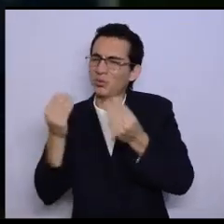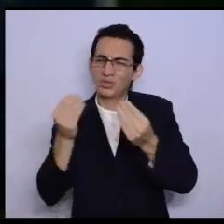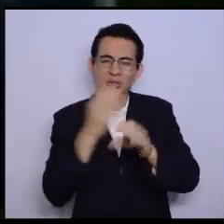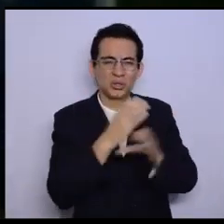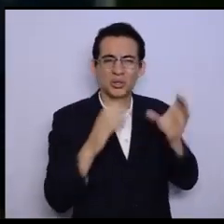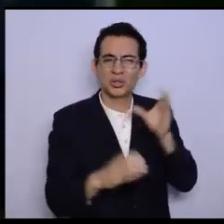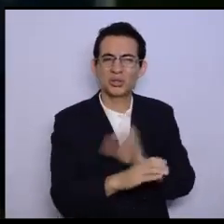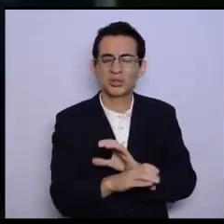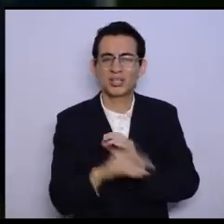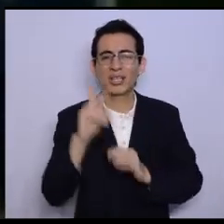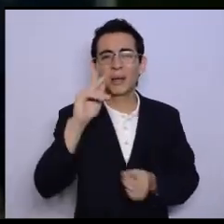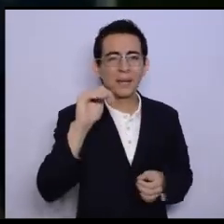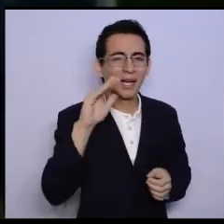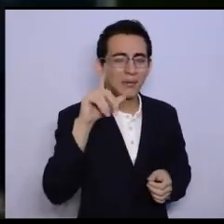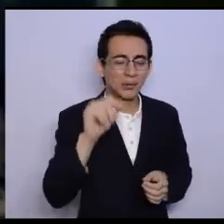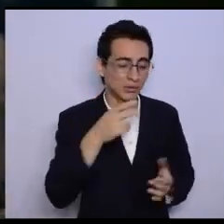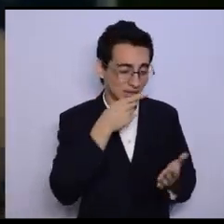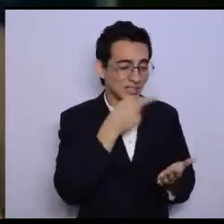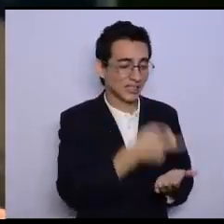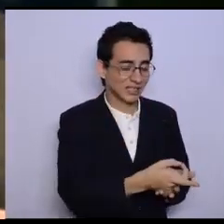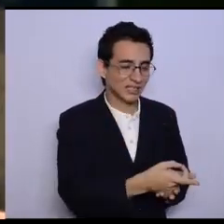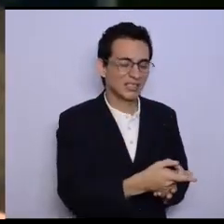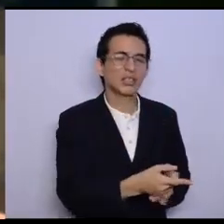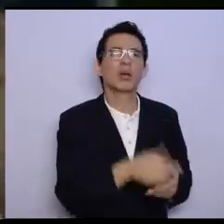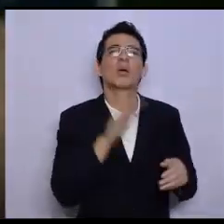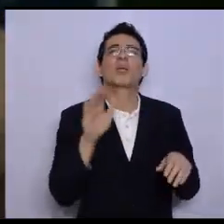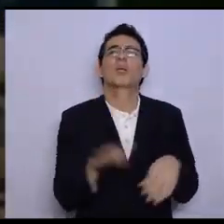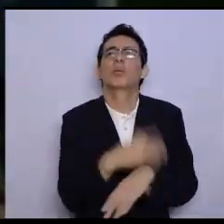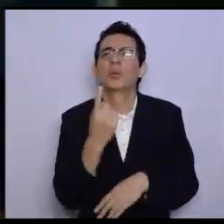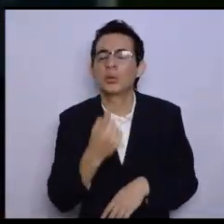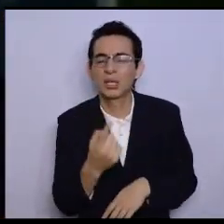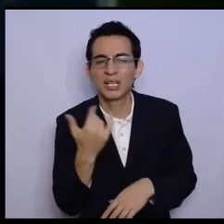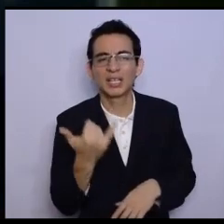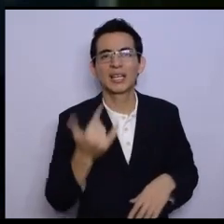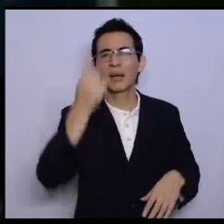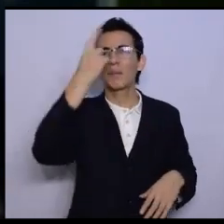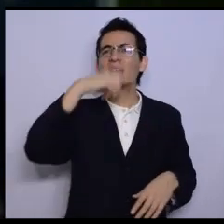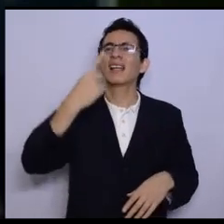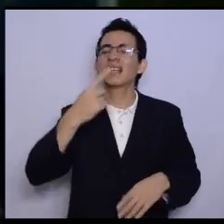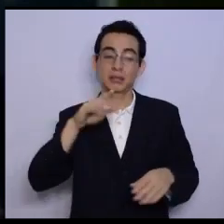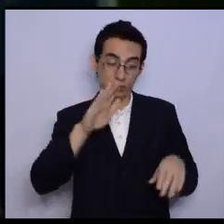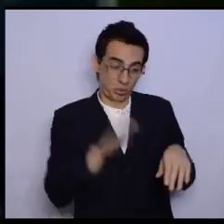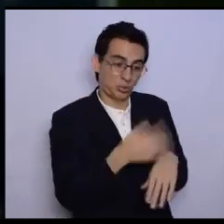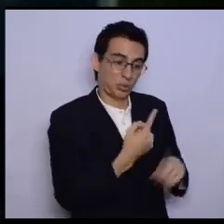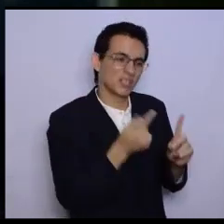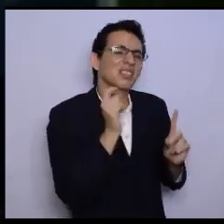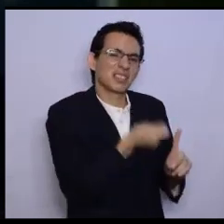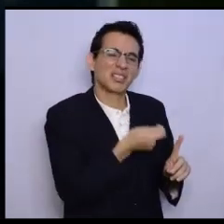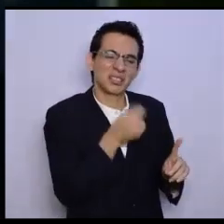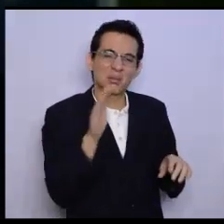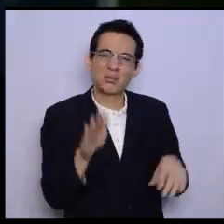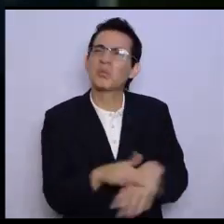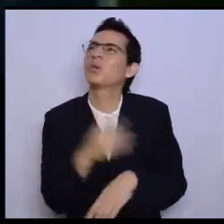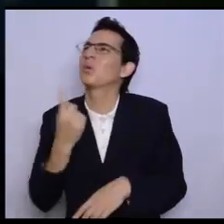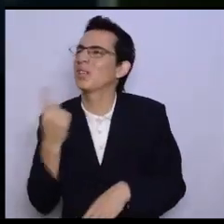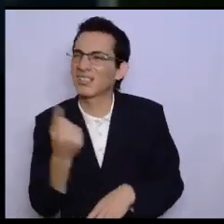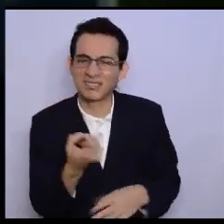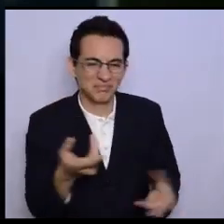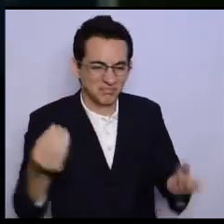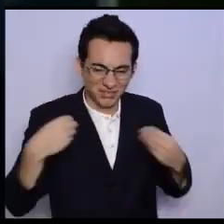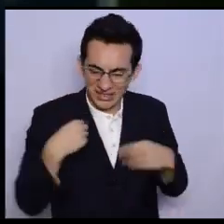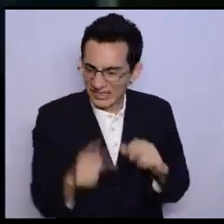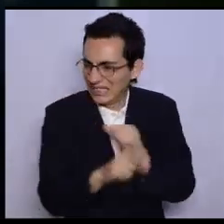Pablo sabía el por qué y el para qué. El por qué era, el por qué del aguijón y de